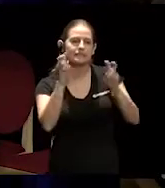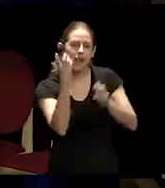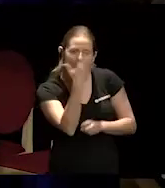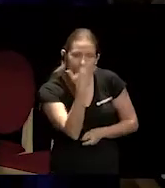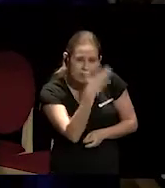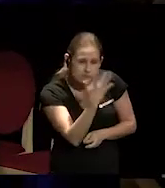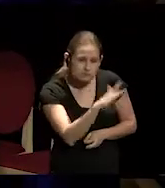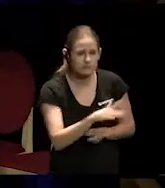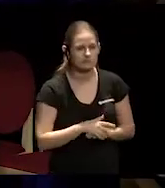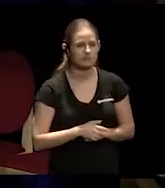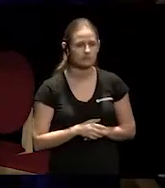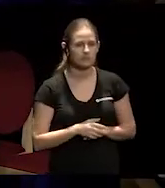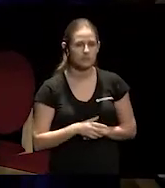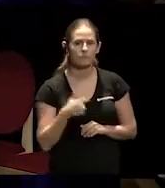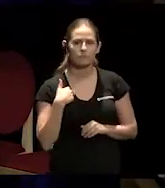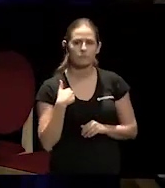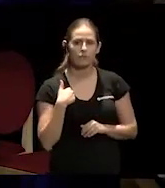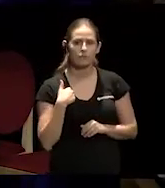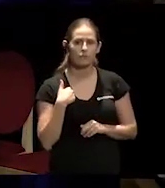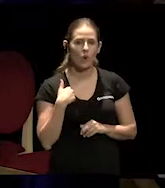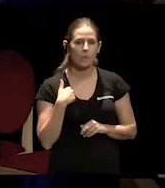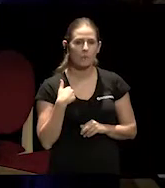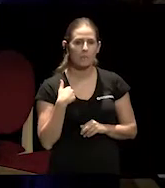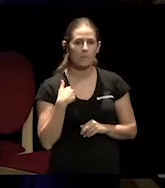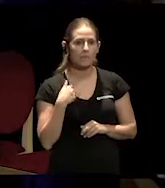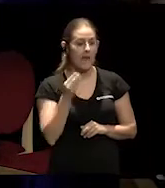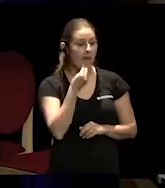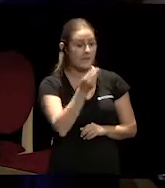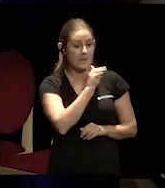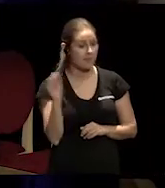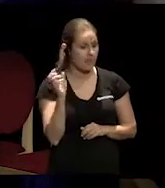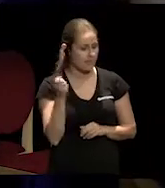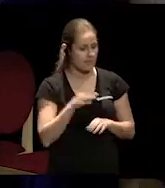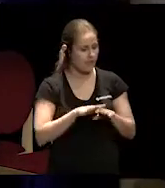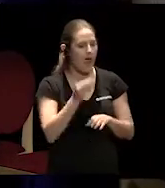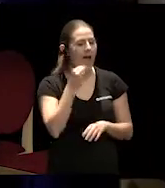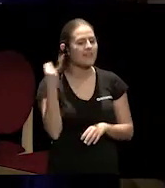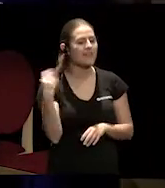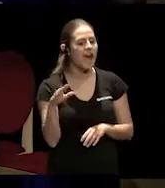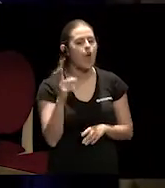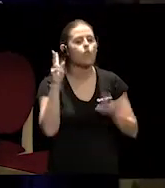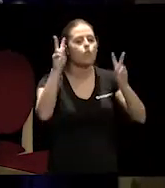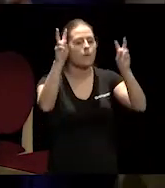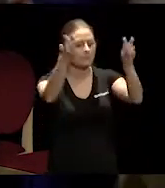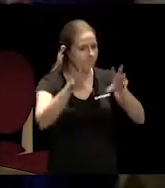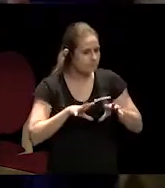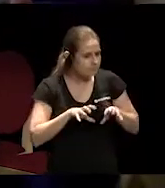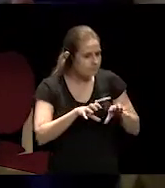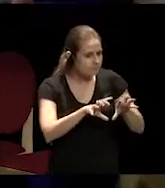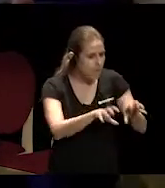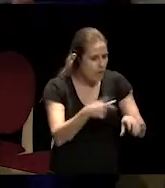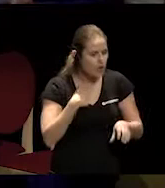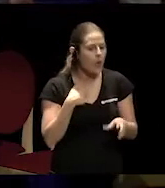Esto está aquí. He aprendido nuevas destrezas y habilidades gracias al carnaval. Hago